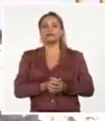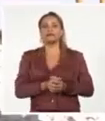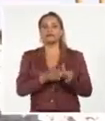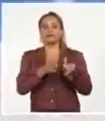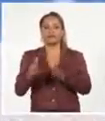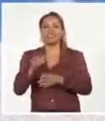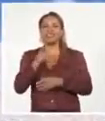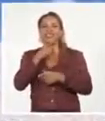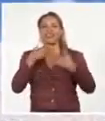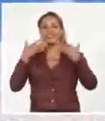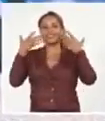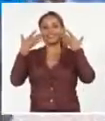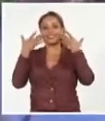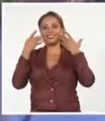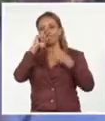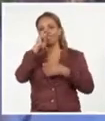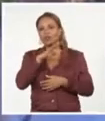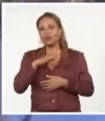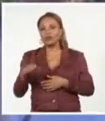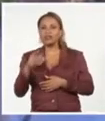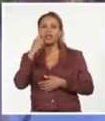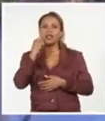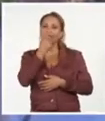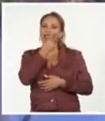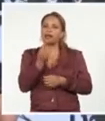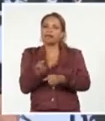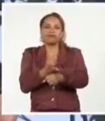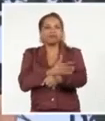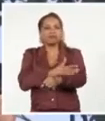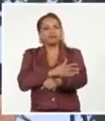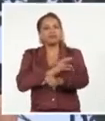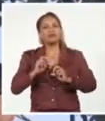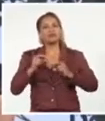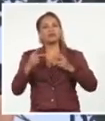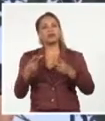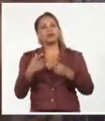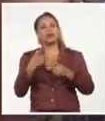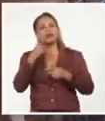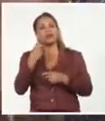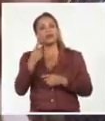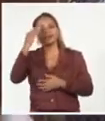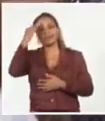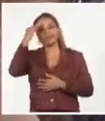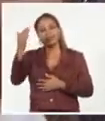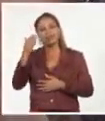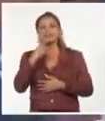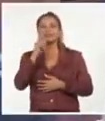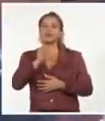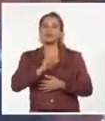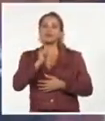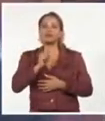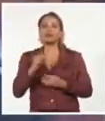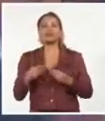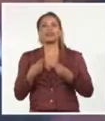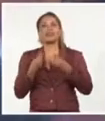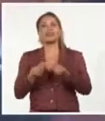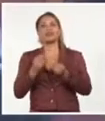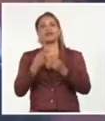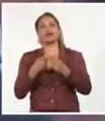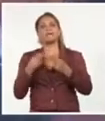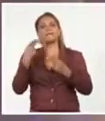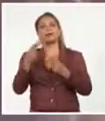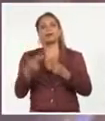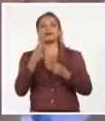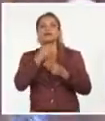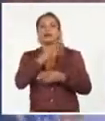las lágrimas de emoción multiplicaron las palabras de agradecimiento al gesto solidario de quienes devolvieron la esperanza al